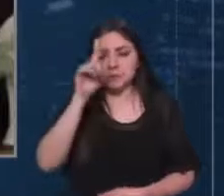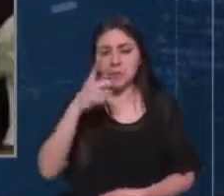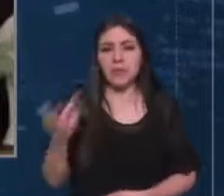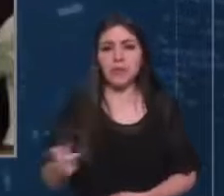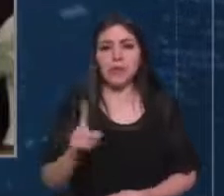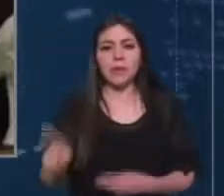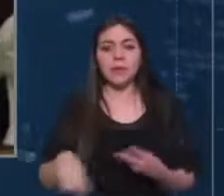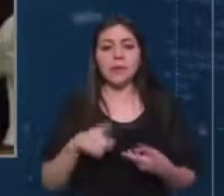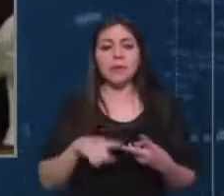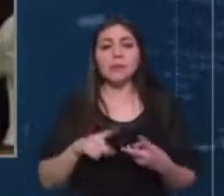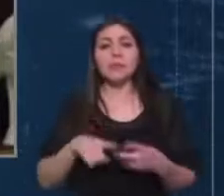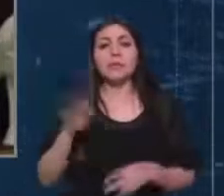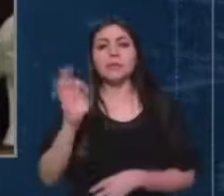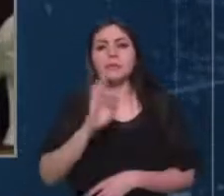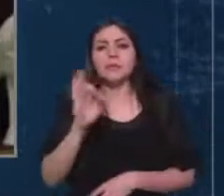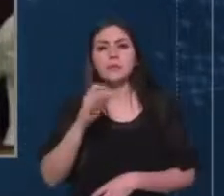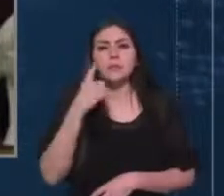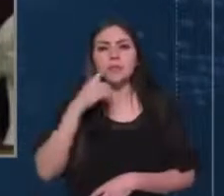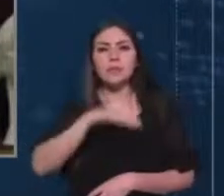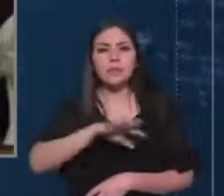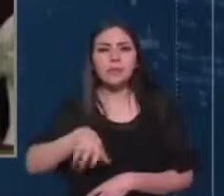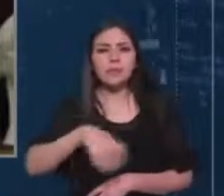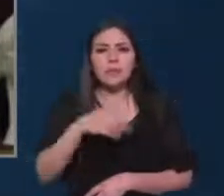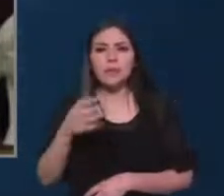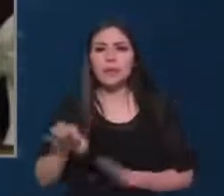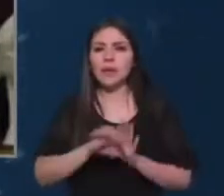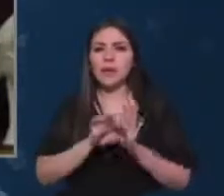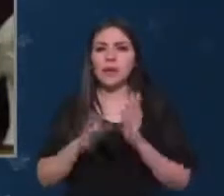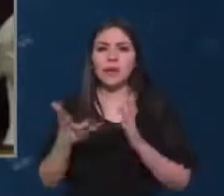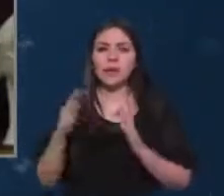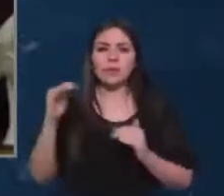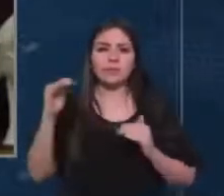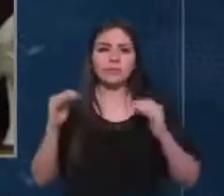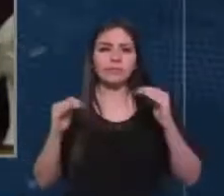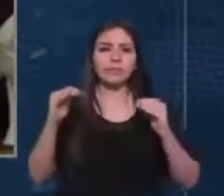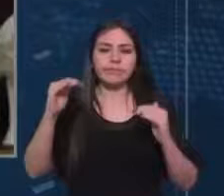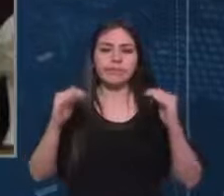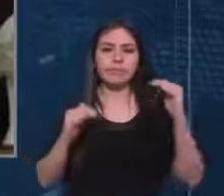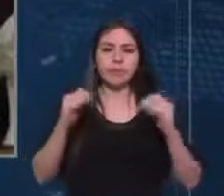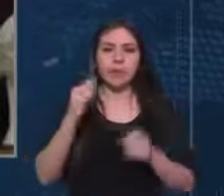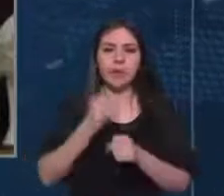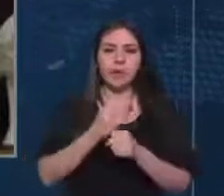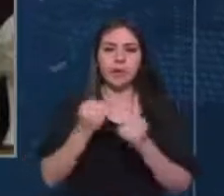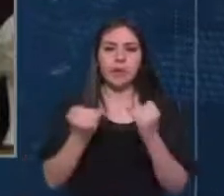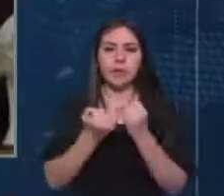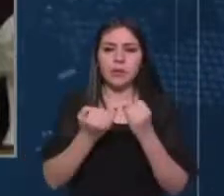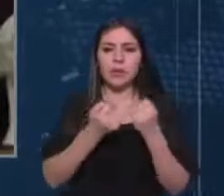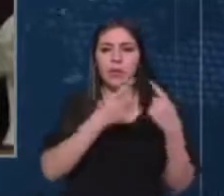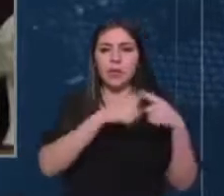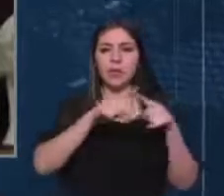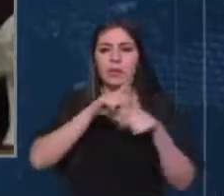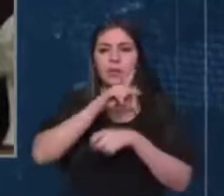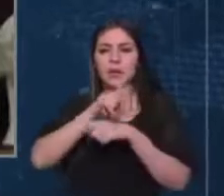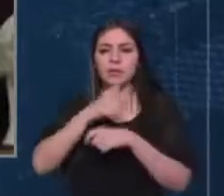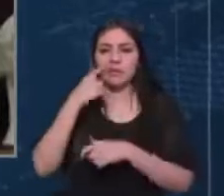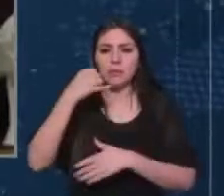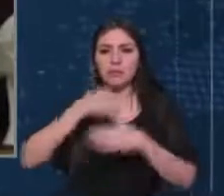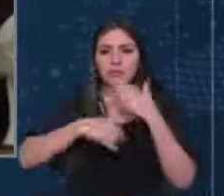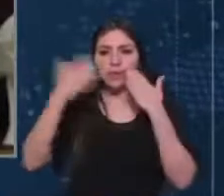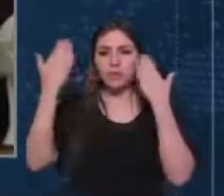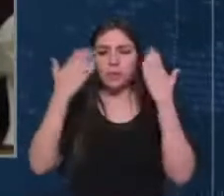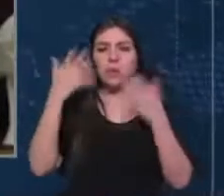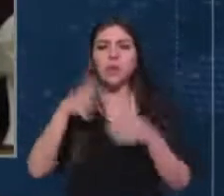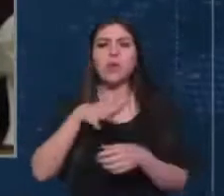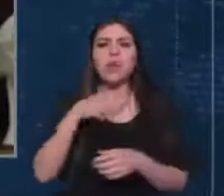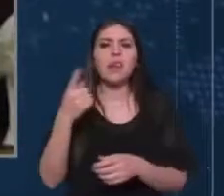que encontremos una especie de calibración que ahorita mismo también se está estudiando en los distintos países, de cuál